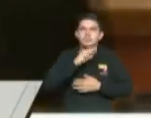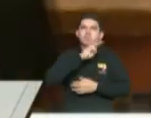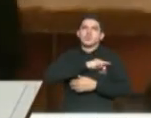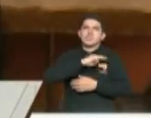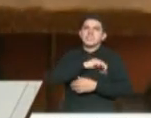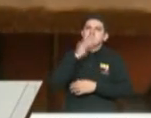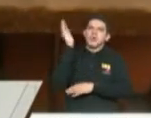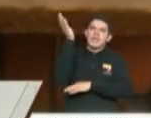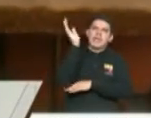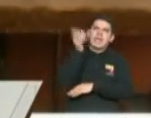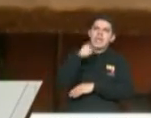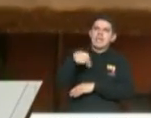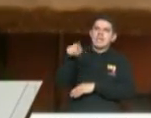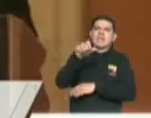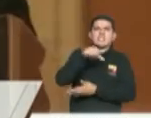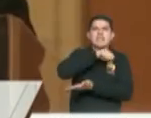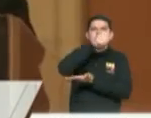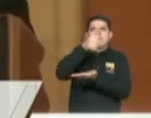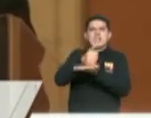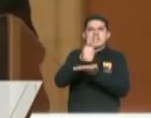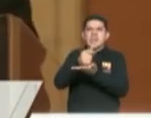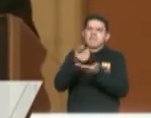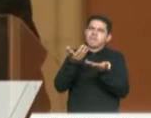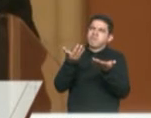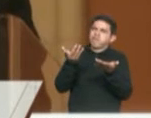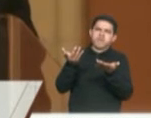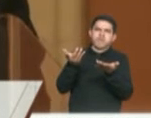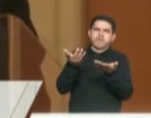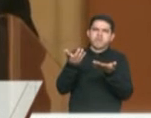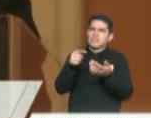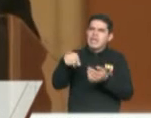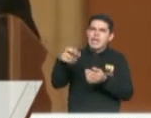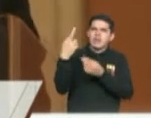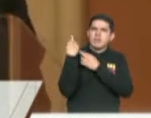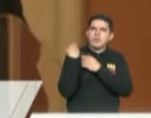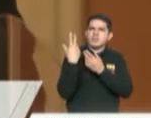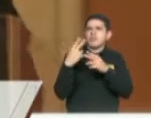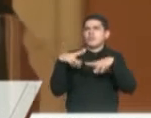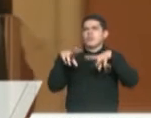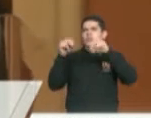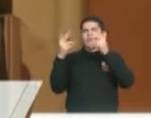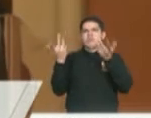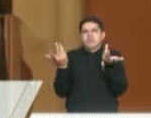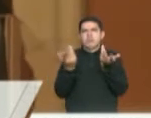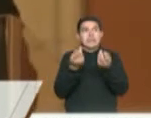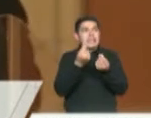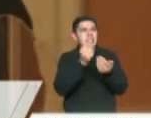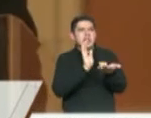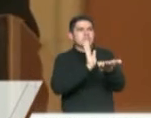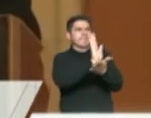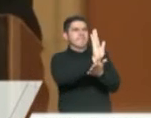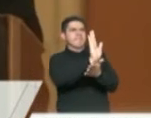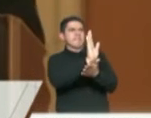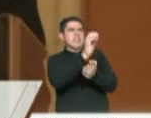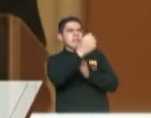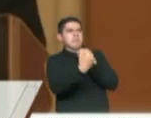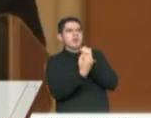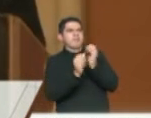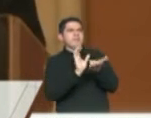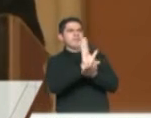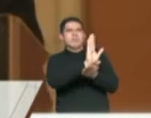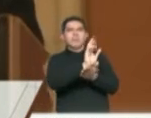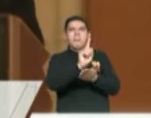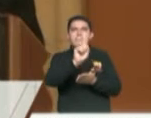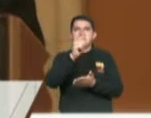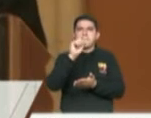administración local por su postura el de responsable es irresponsable renunciar a los fondos del comité olímpico internacional más de 1.700 millones